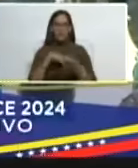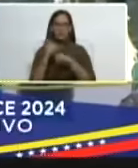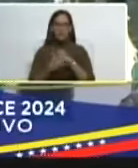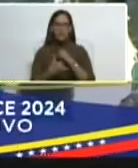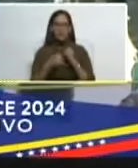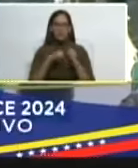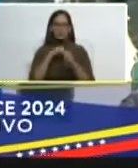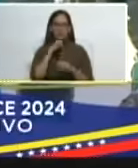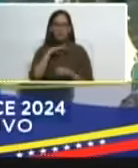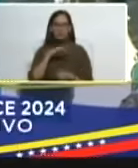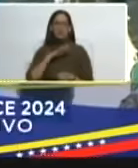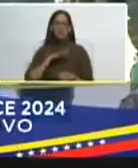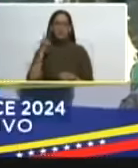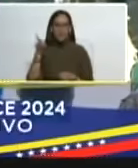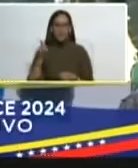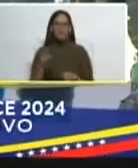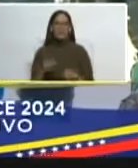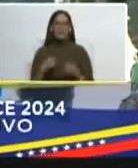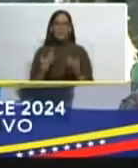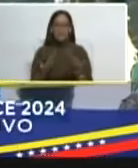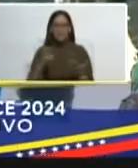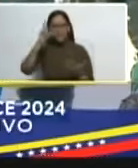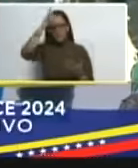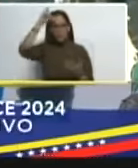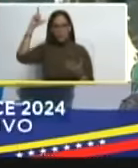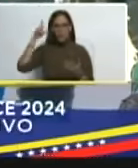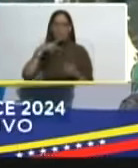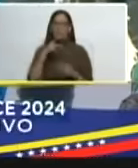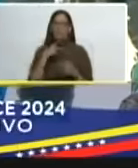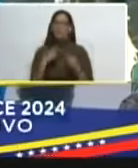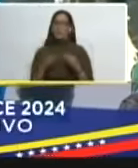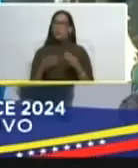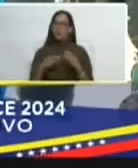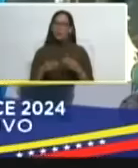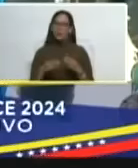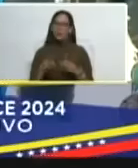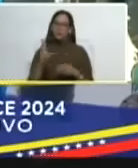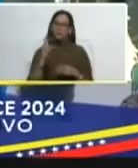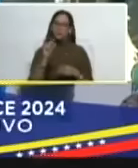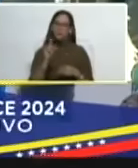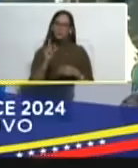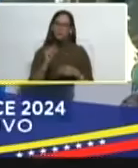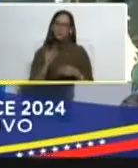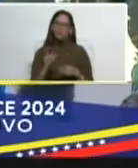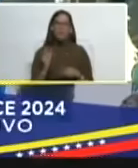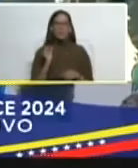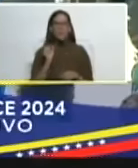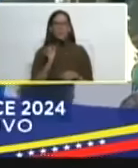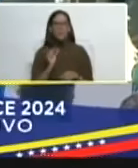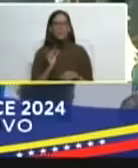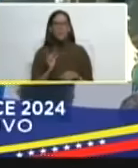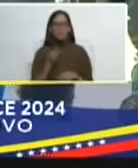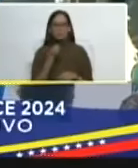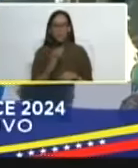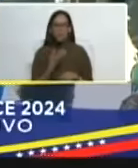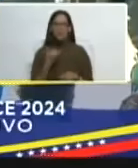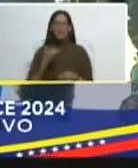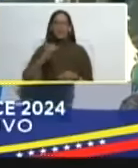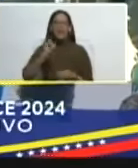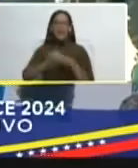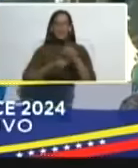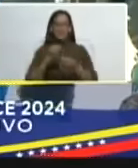histórico que está allí, que le da coherencia a la política pública. En segundo lugar, el momento oportuno de hacer lo que hay que hacer,